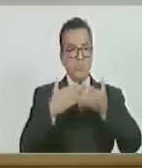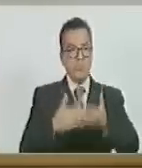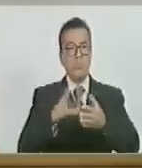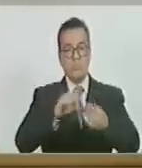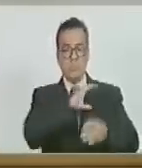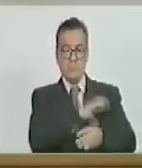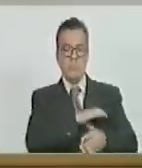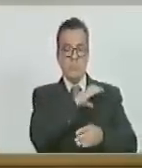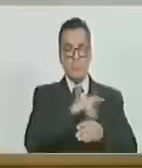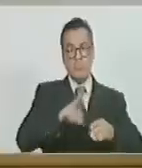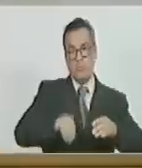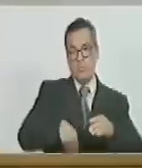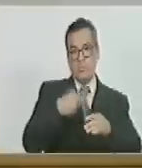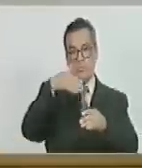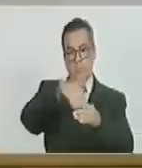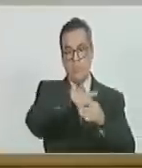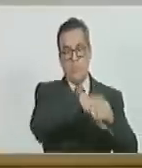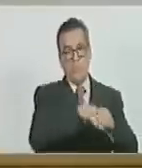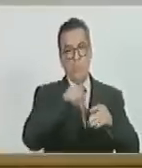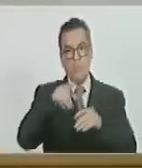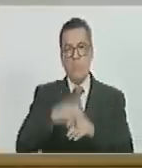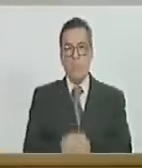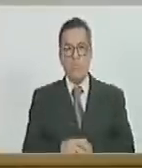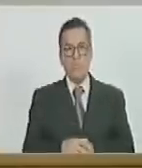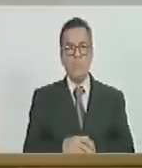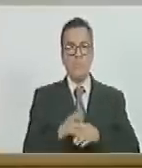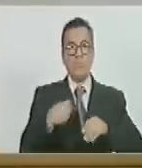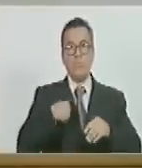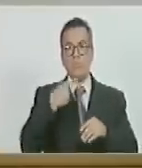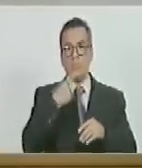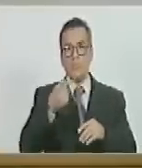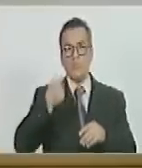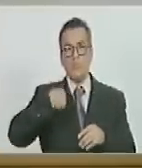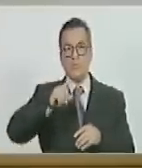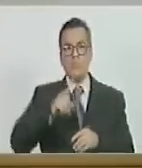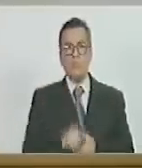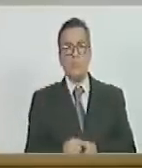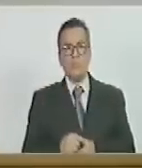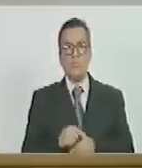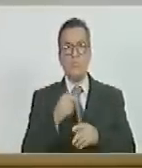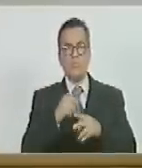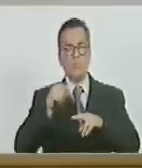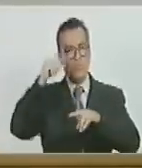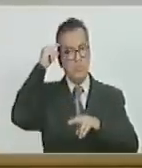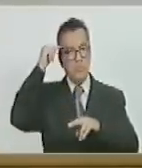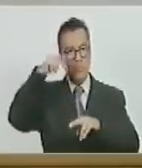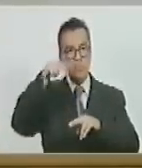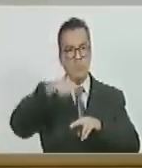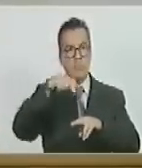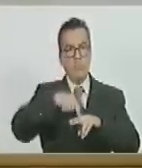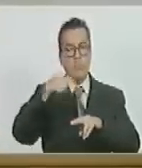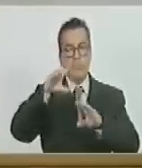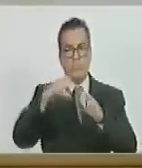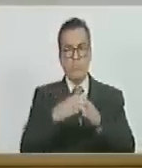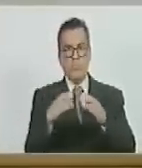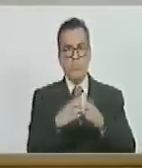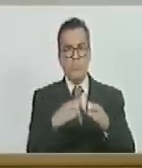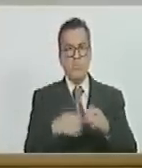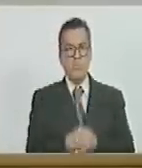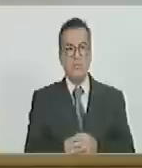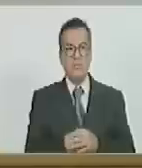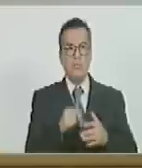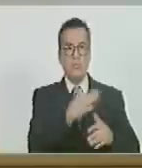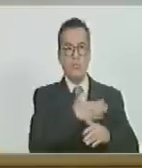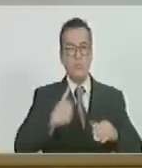Postulaciones Electorales, quisiera señalar que se encuentra en pleno hoy aquí, en esta sala de sesiones, y